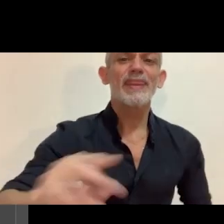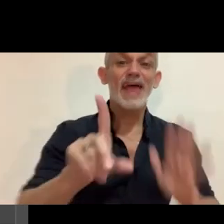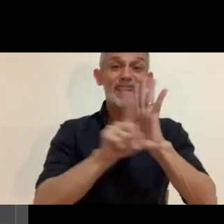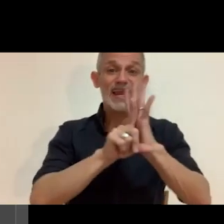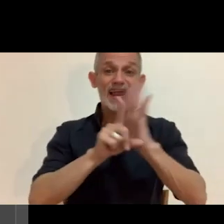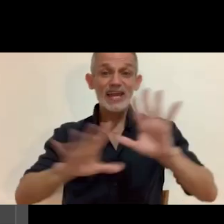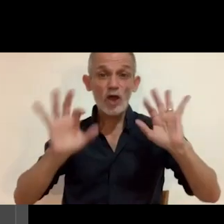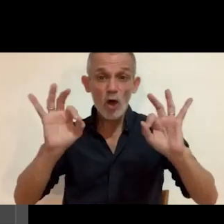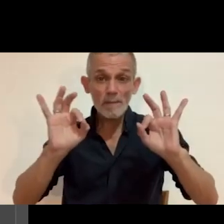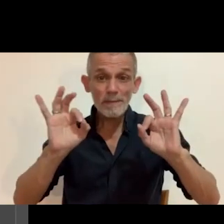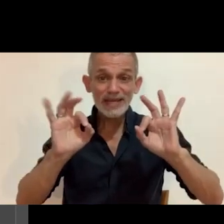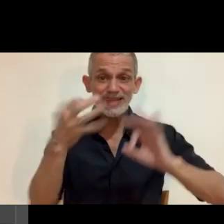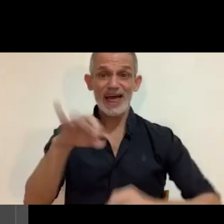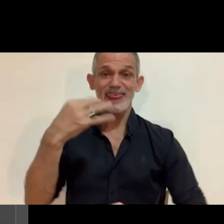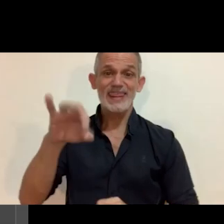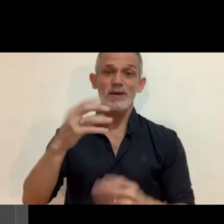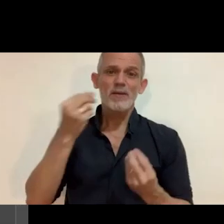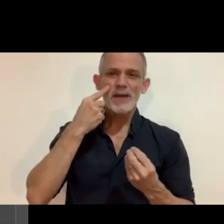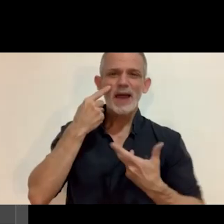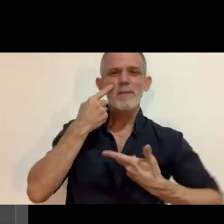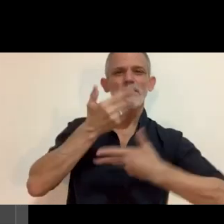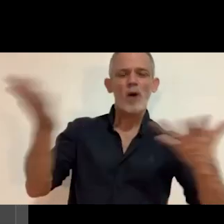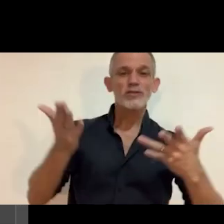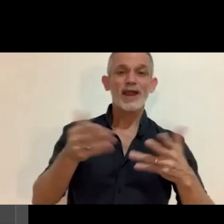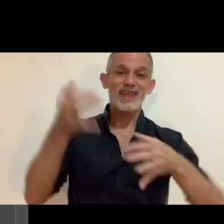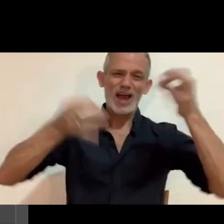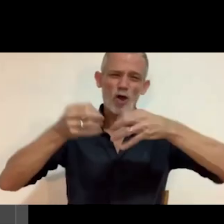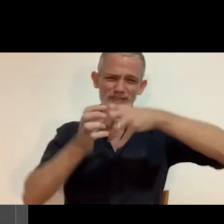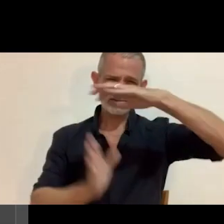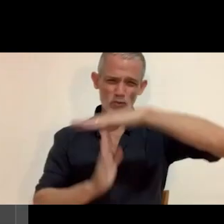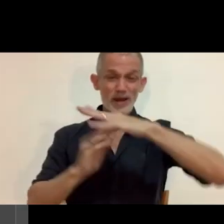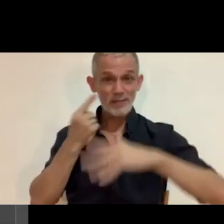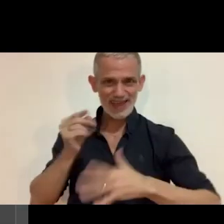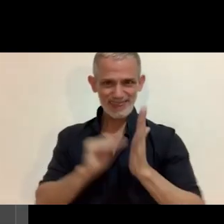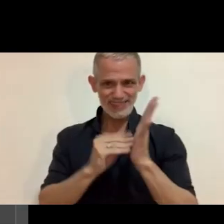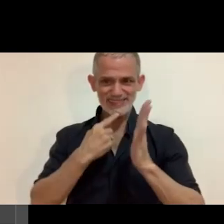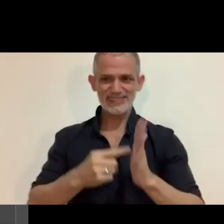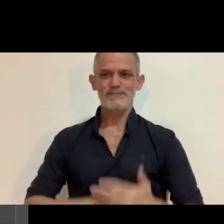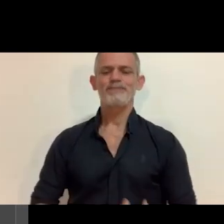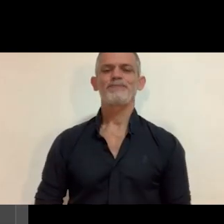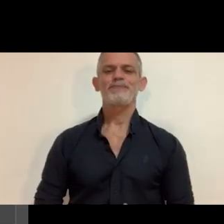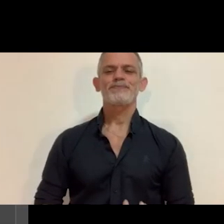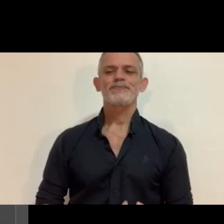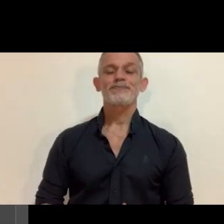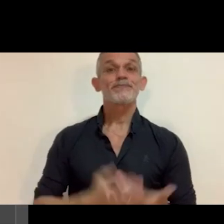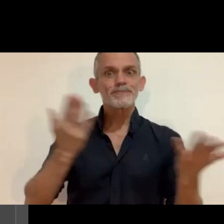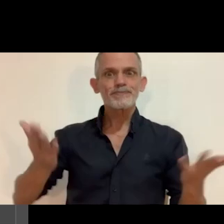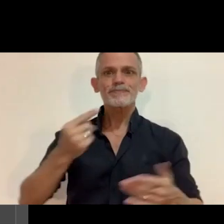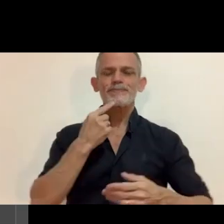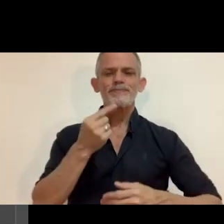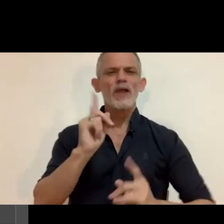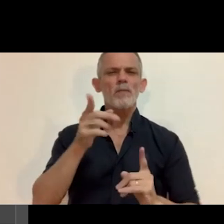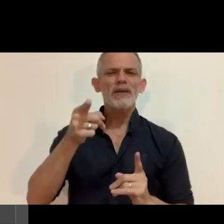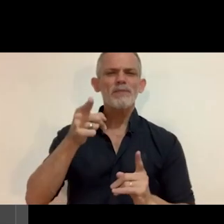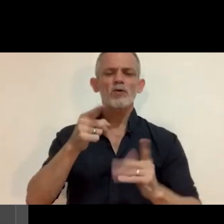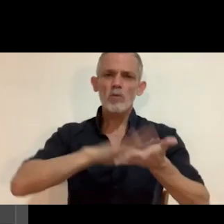esto que les decía en base al precedente revelo de la Corte Suprema que acá lo menciona. Según se desprende de los